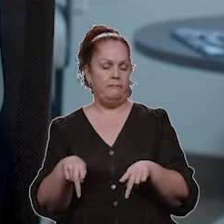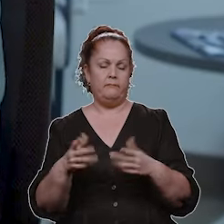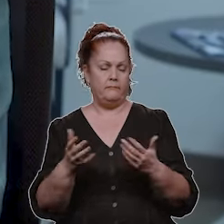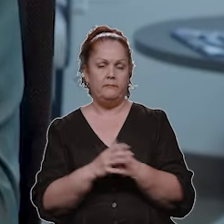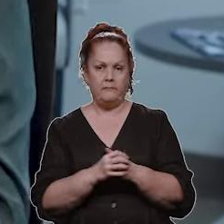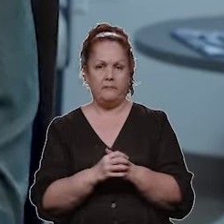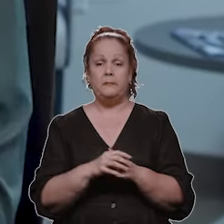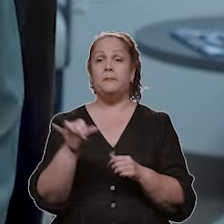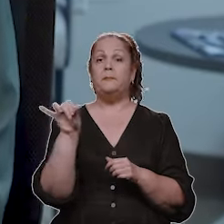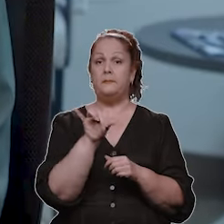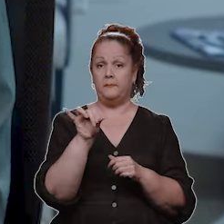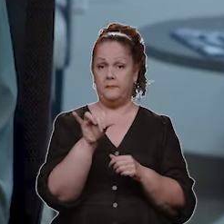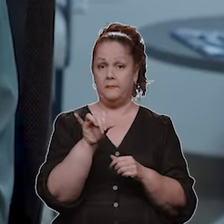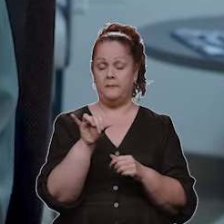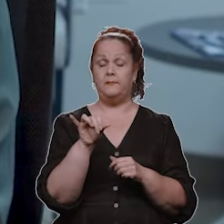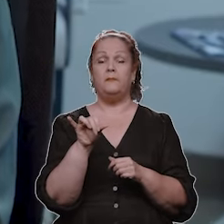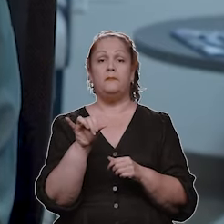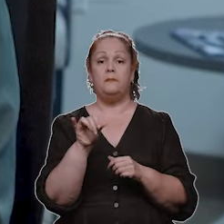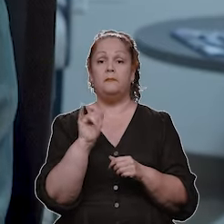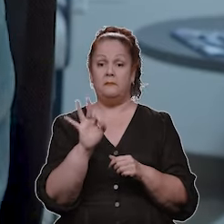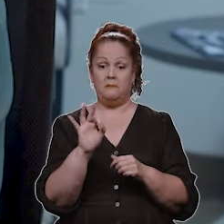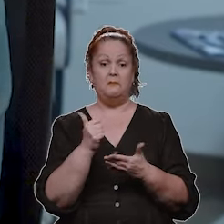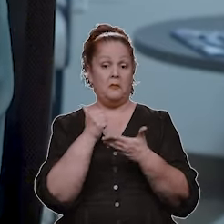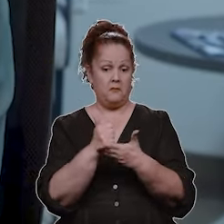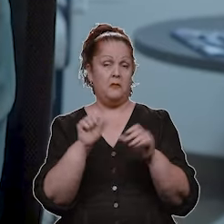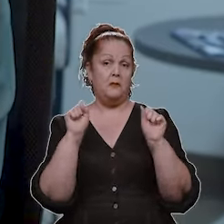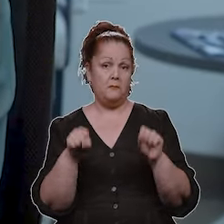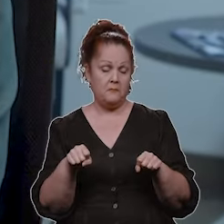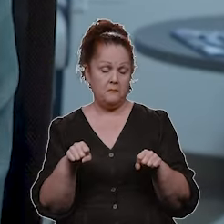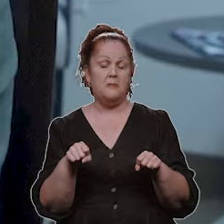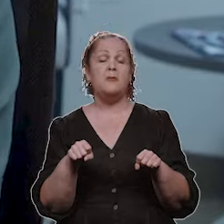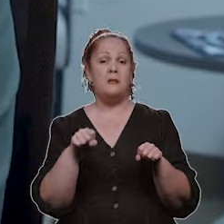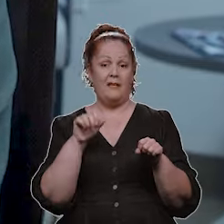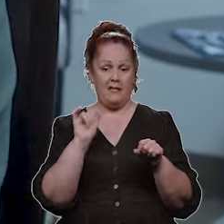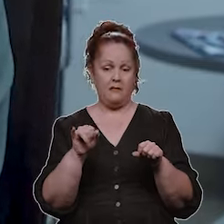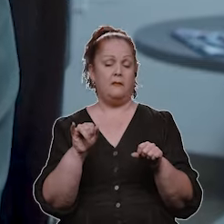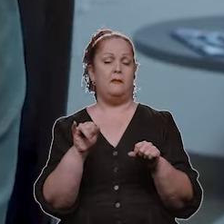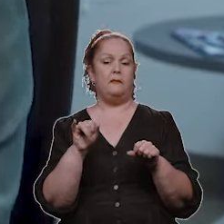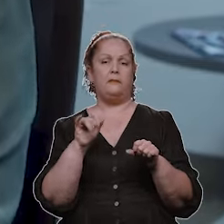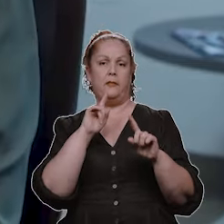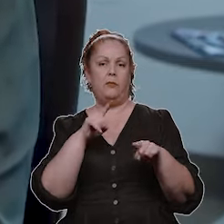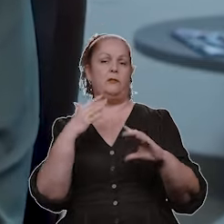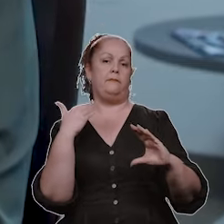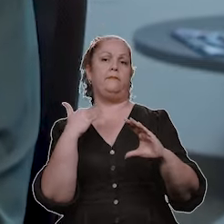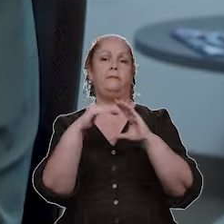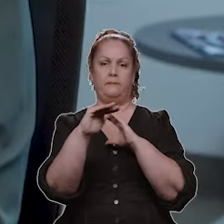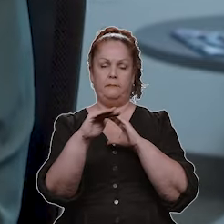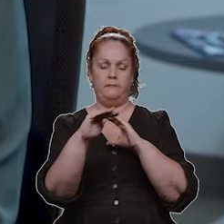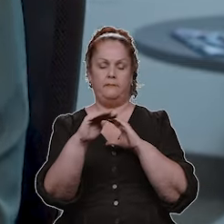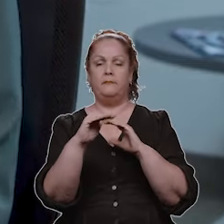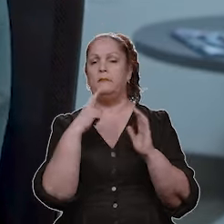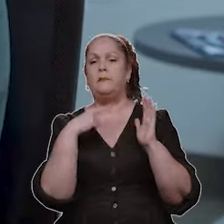tribunal en adición a eso Si en efecto se le puede dar ese remedio al ciudadano ese remedio también lo va a recibir por correo